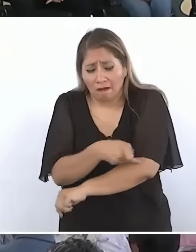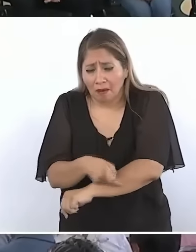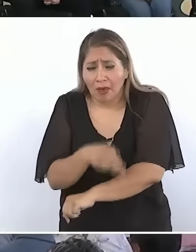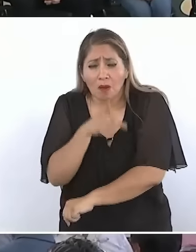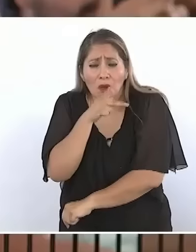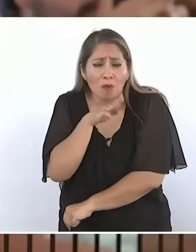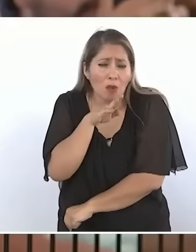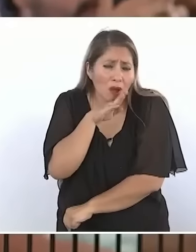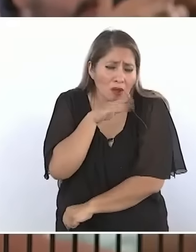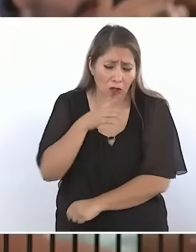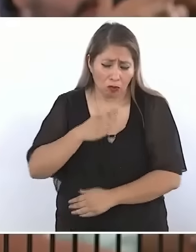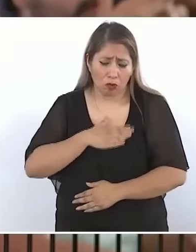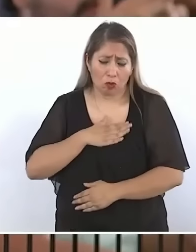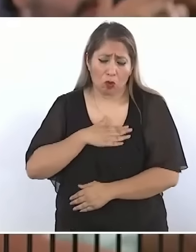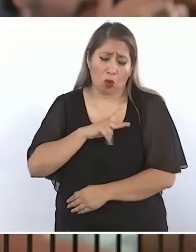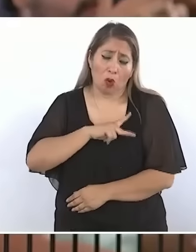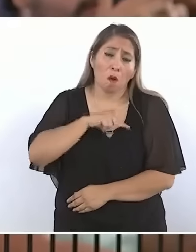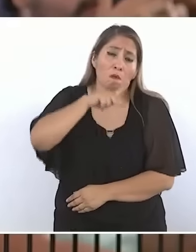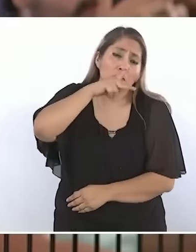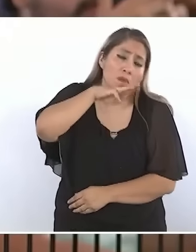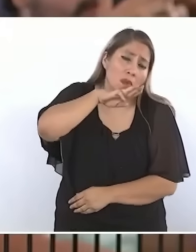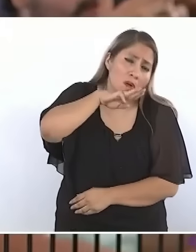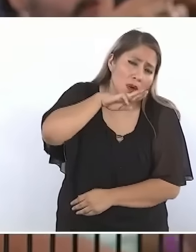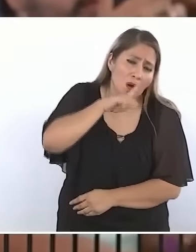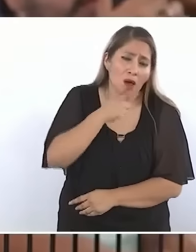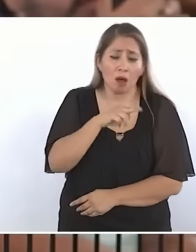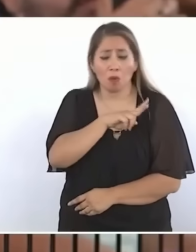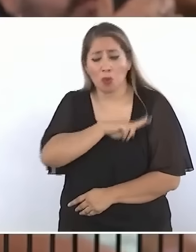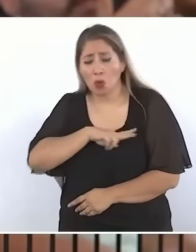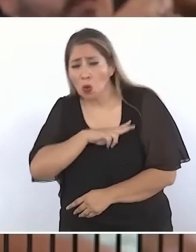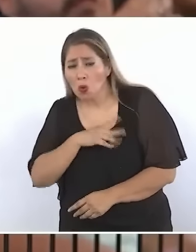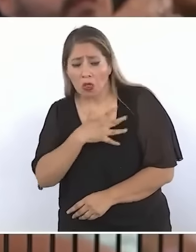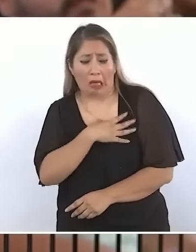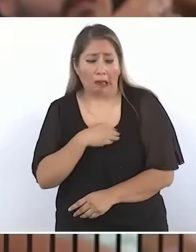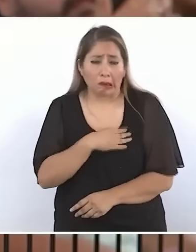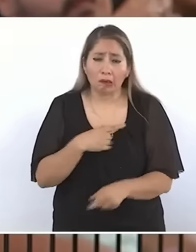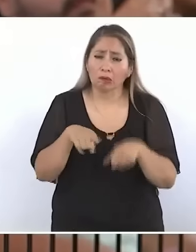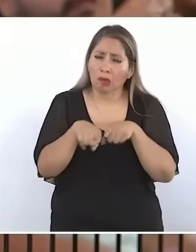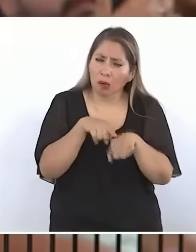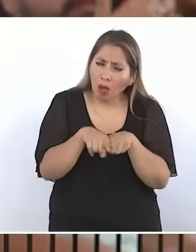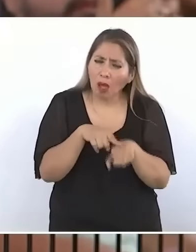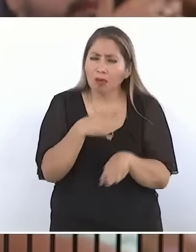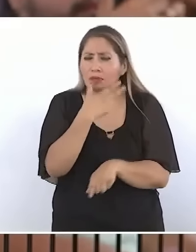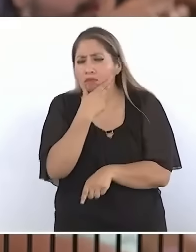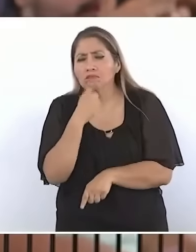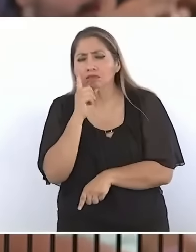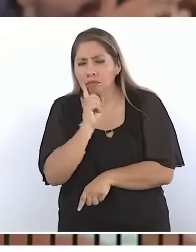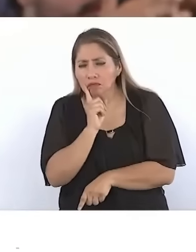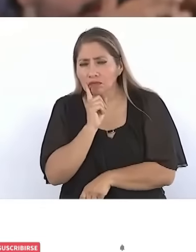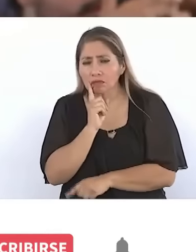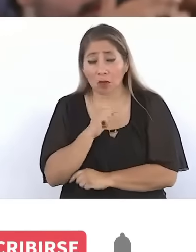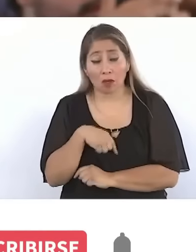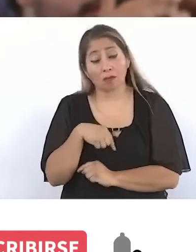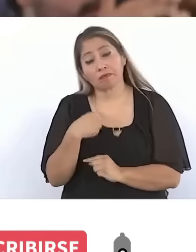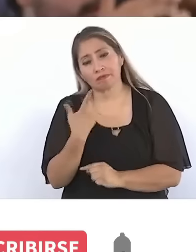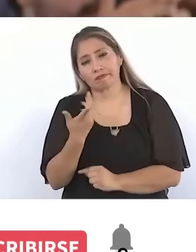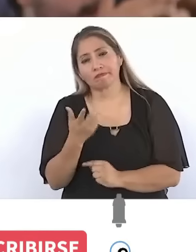como madre, ellas como viudas, hijos, hermanas y hermanos. Paso a